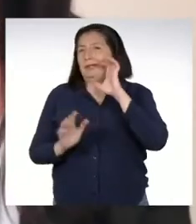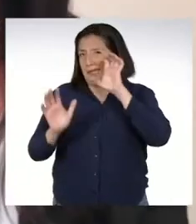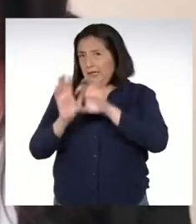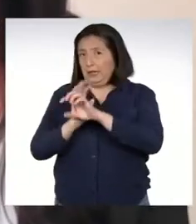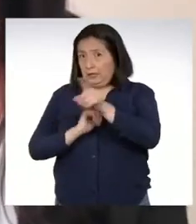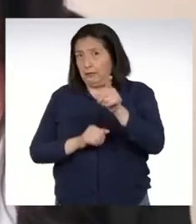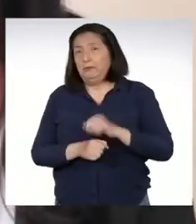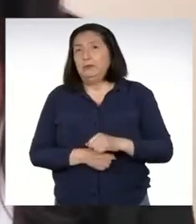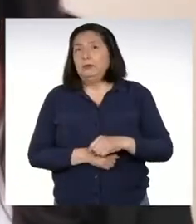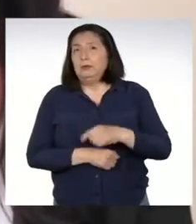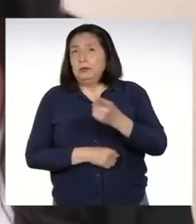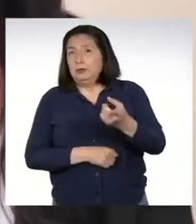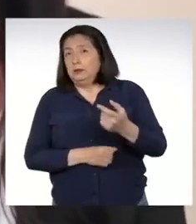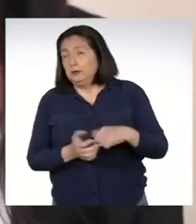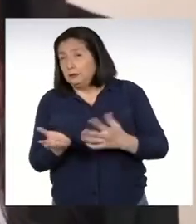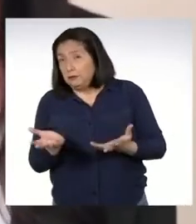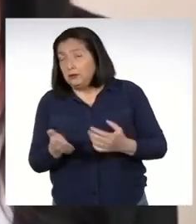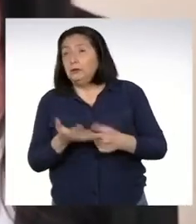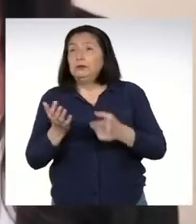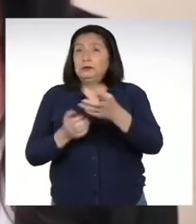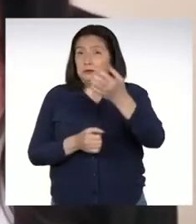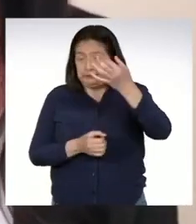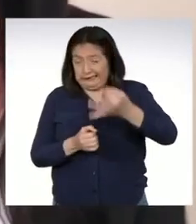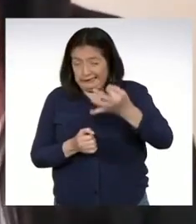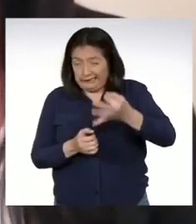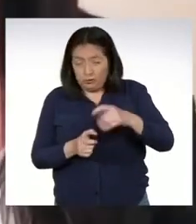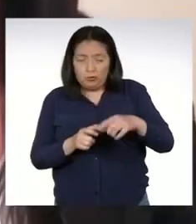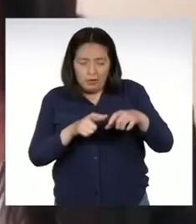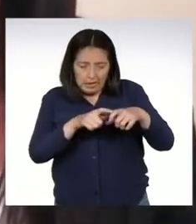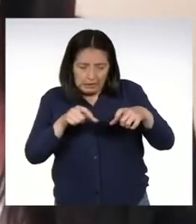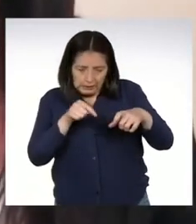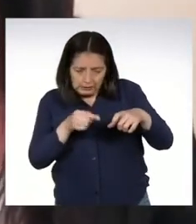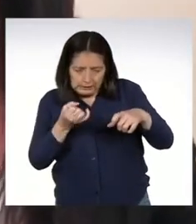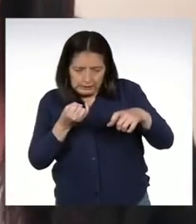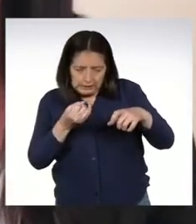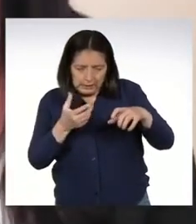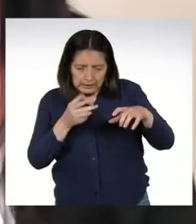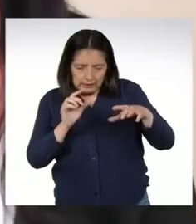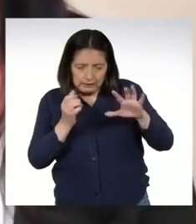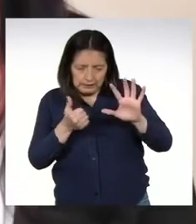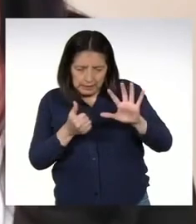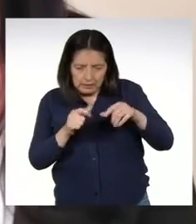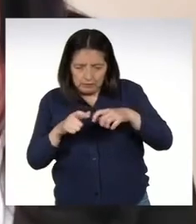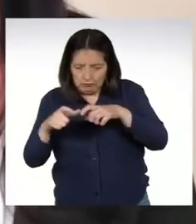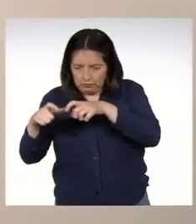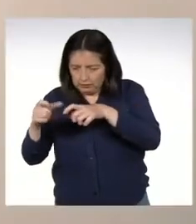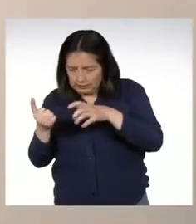ejemplo, debemos estar seguros de que en cada caja hay 6 lápices.